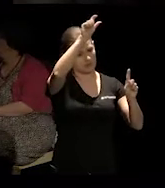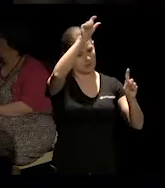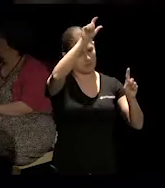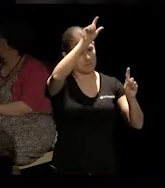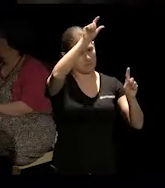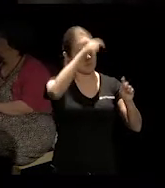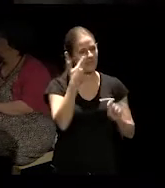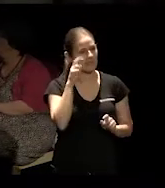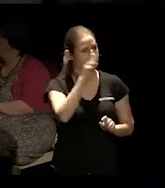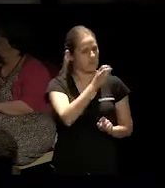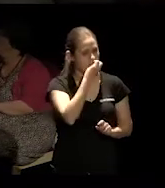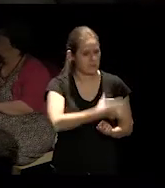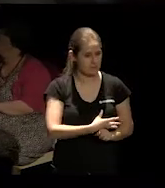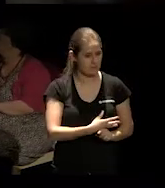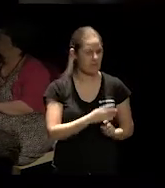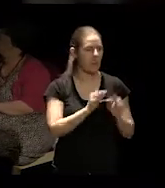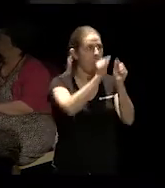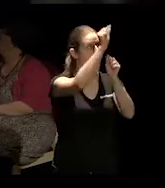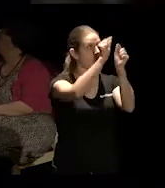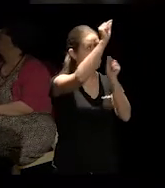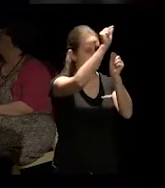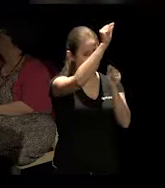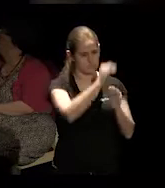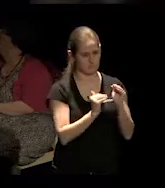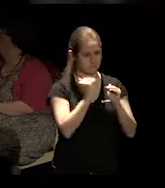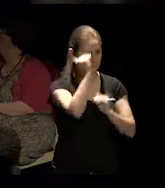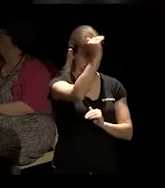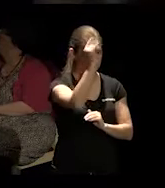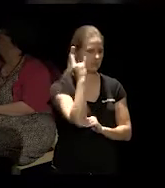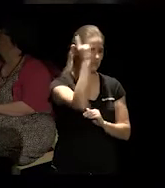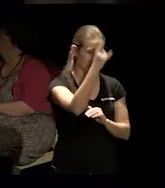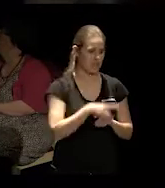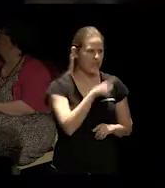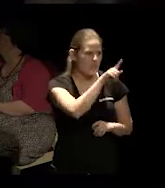del tenor. Eso significa un problema. Esto no puede ser una solución.